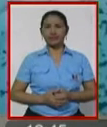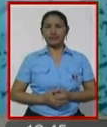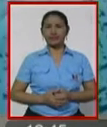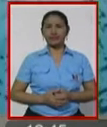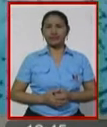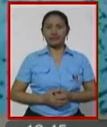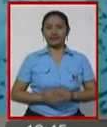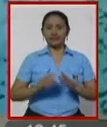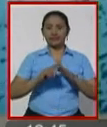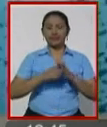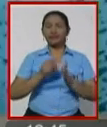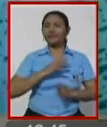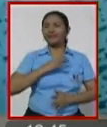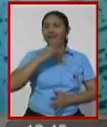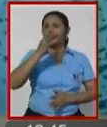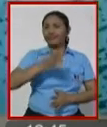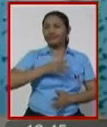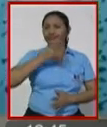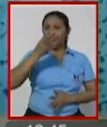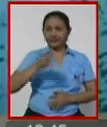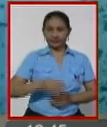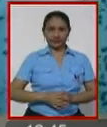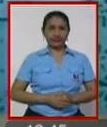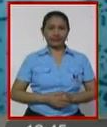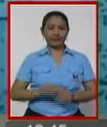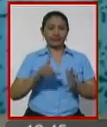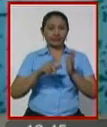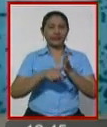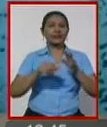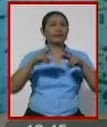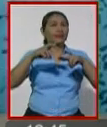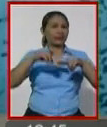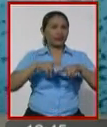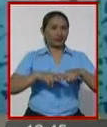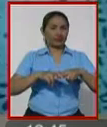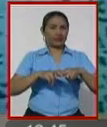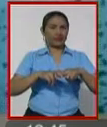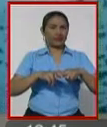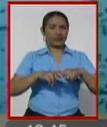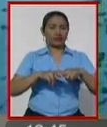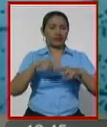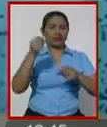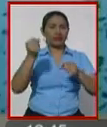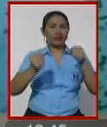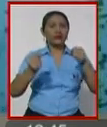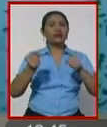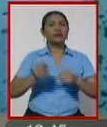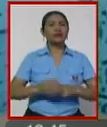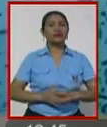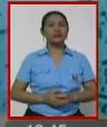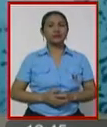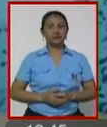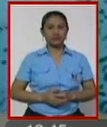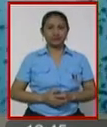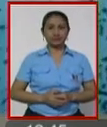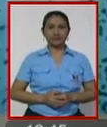a vomitar, me senté en el auto